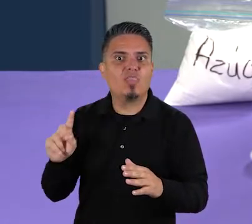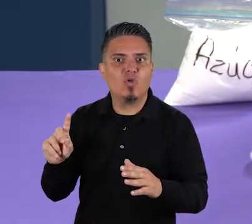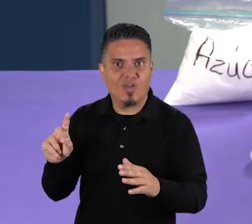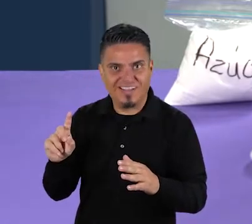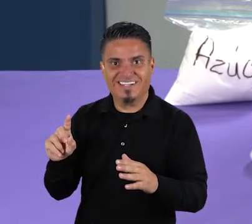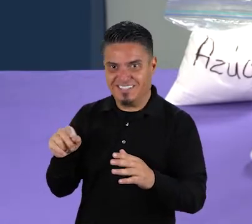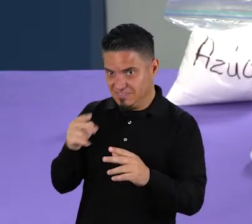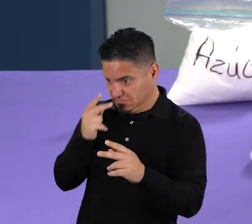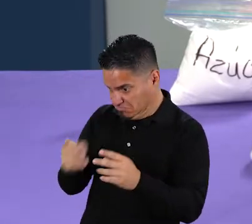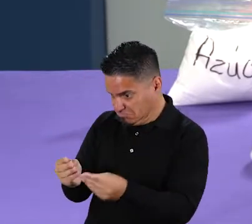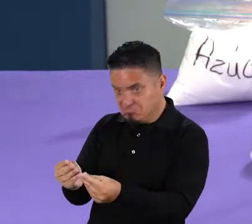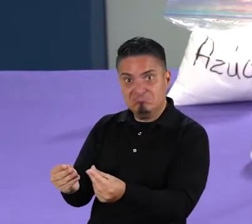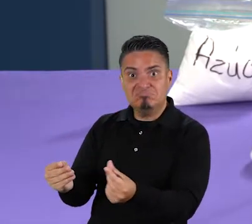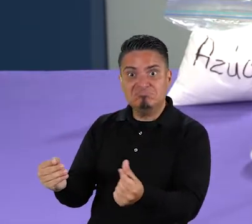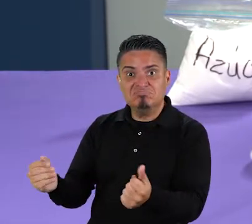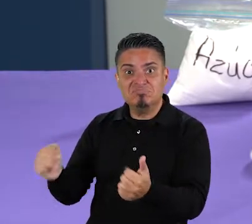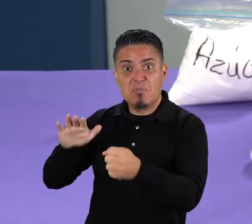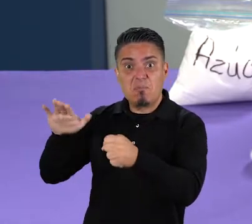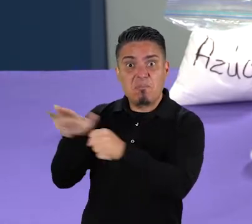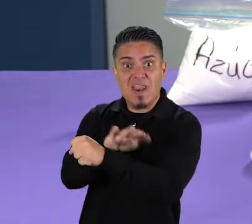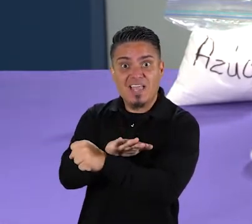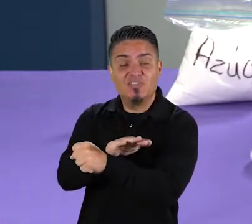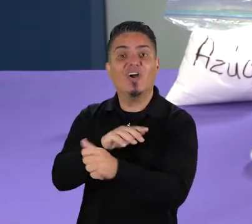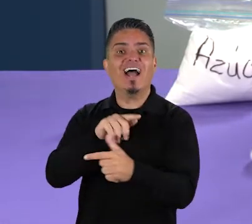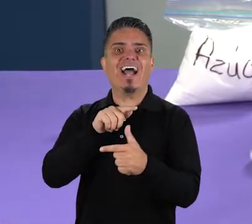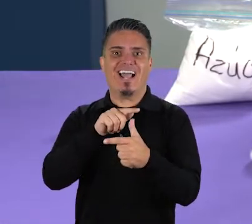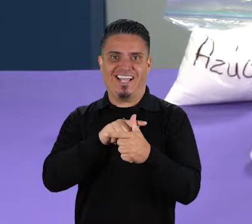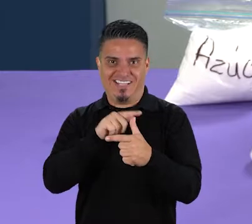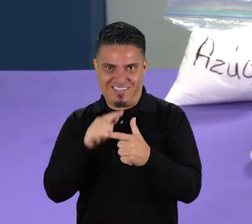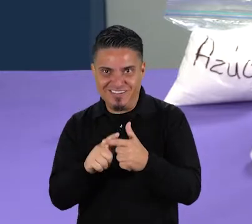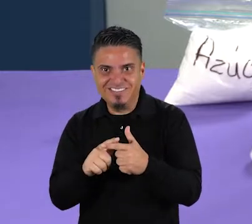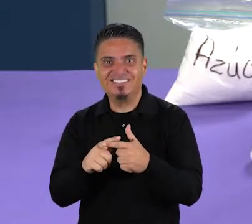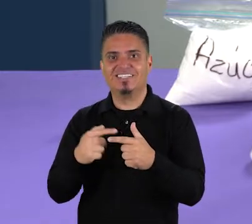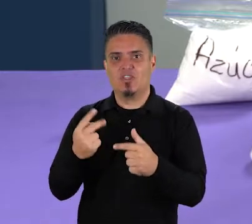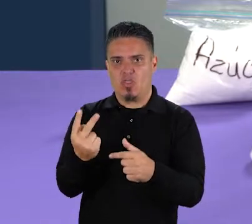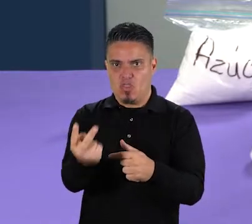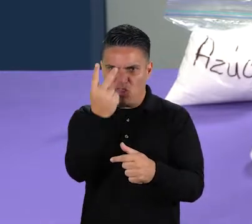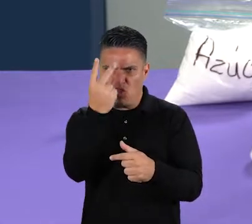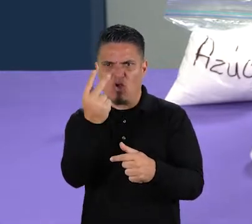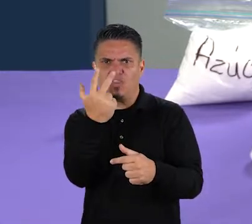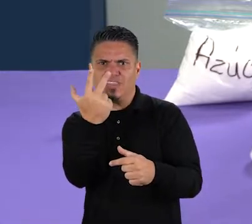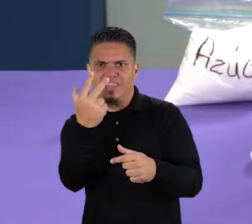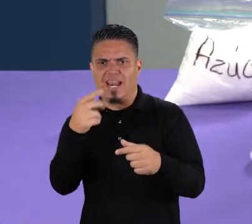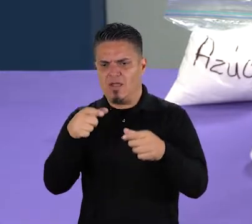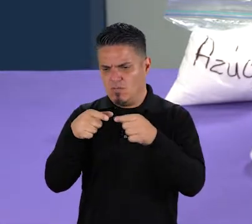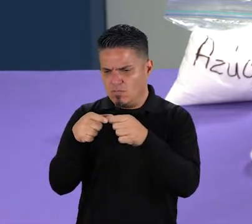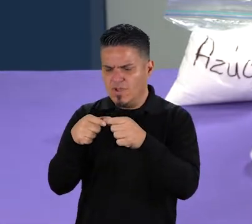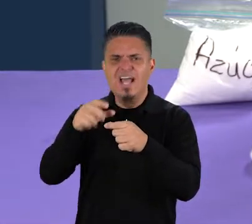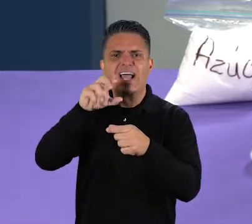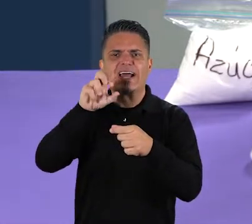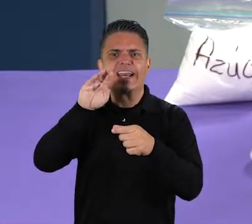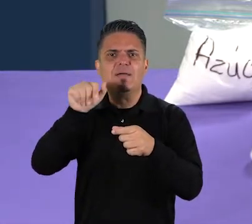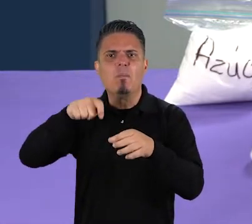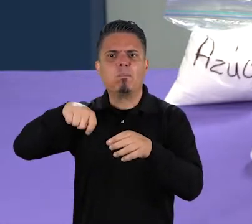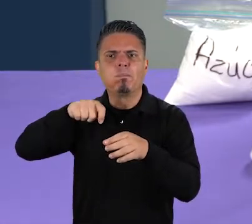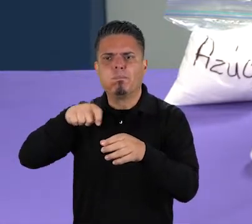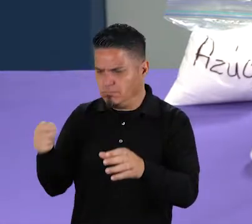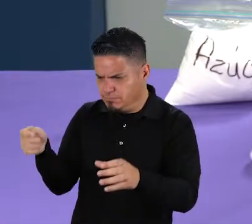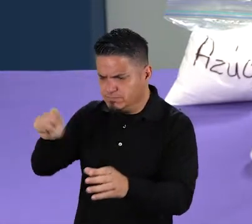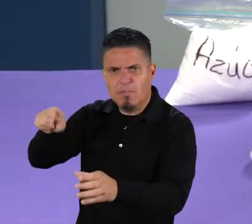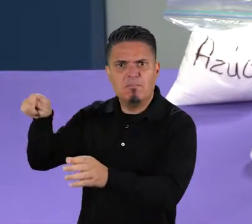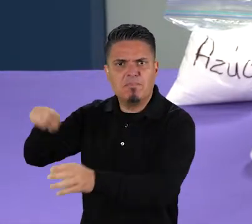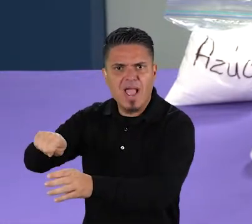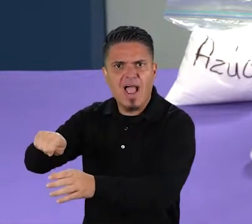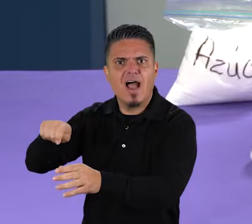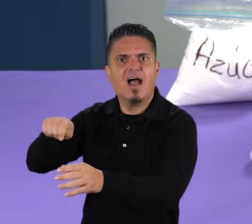completamente derretida el azúcar, entonces le vas a añadir 2 a 3 cucharadas de crema batida y